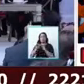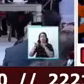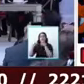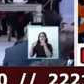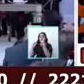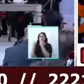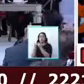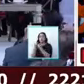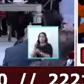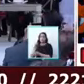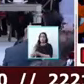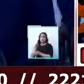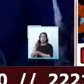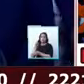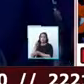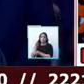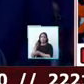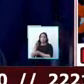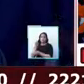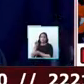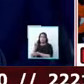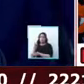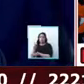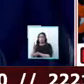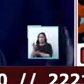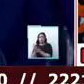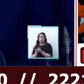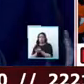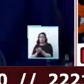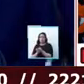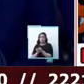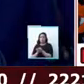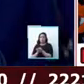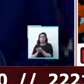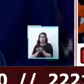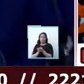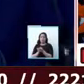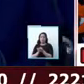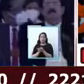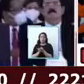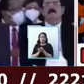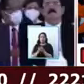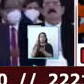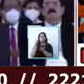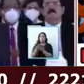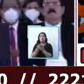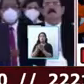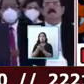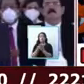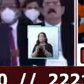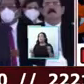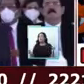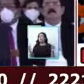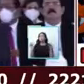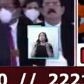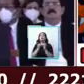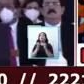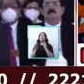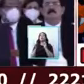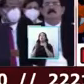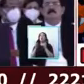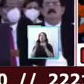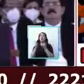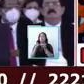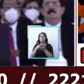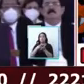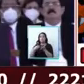el esfuerzo de doña Xiomara ha sido tesonero. Ese es un gran esfuerzo que está haciendo, y